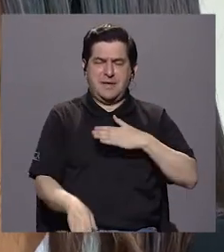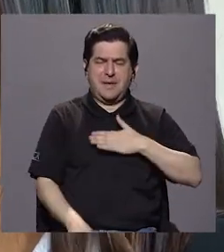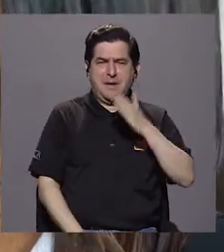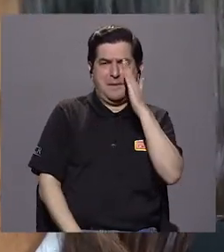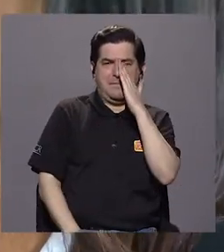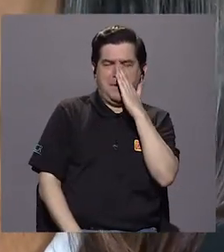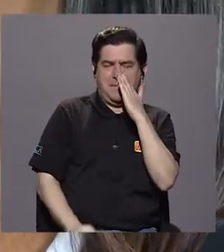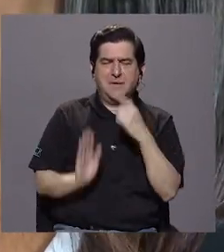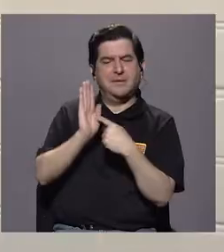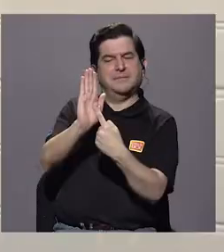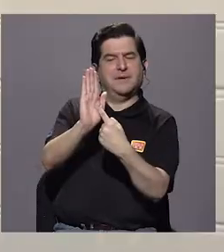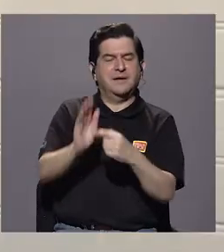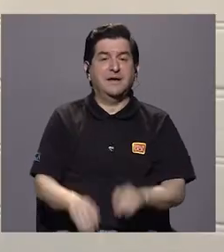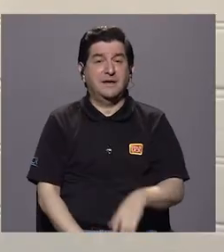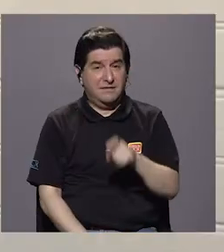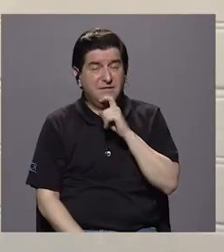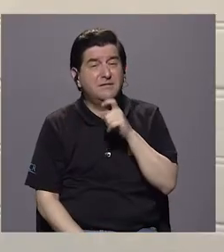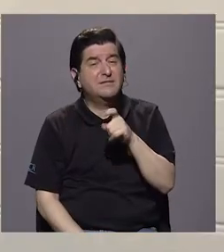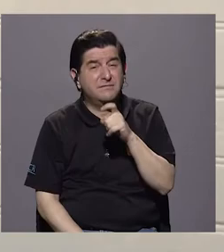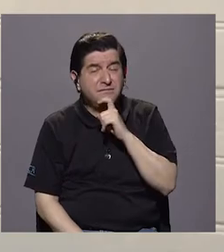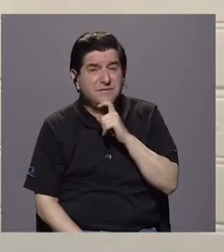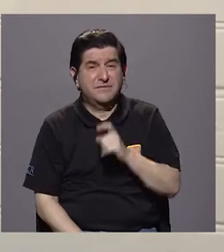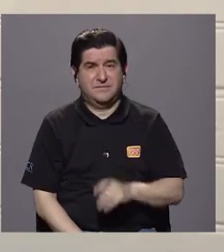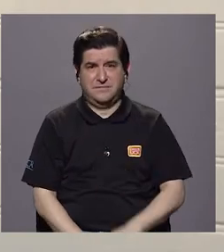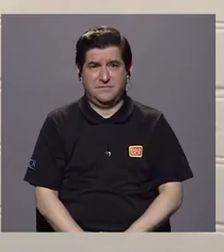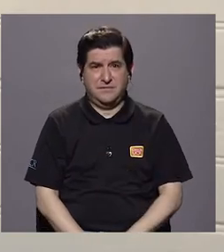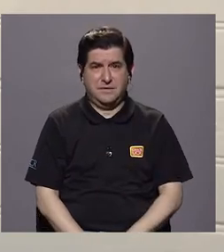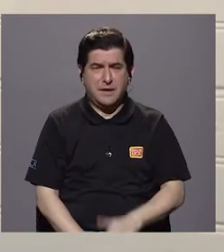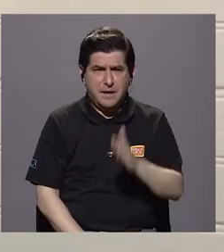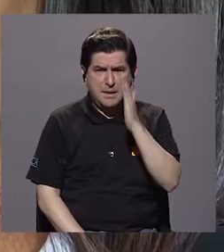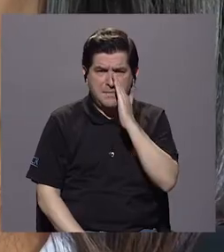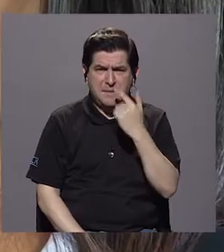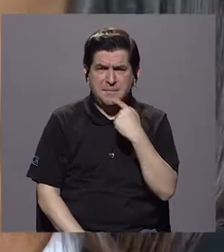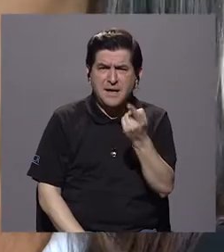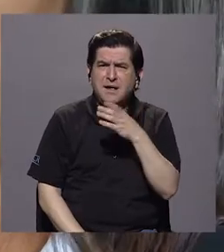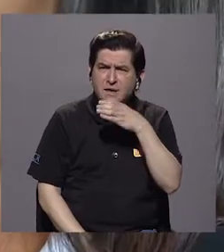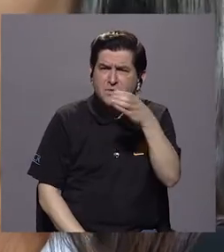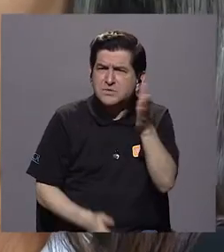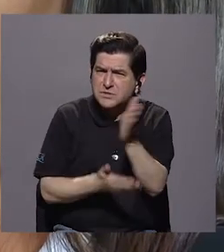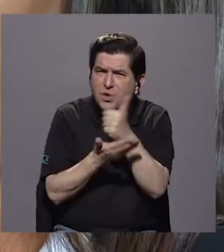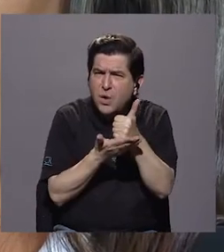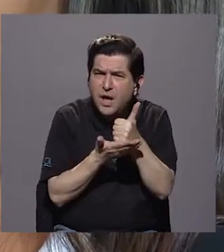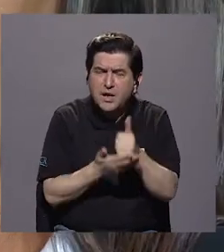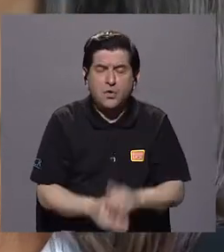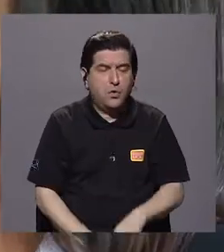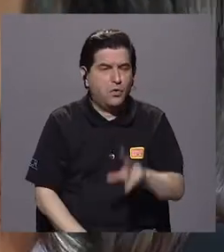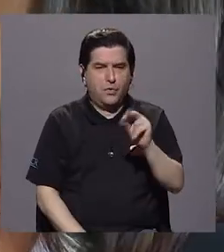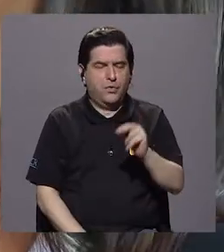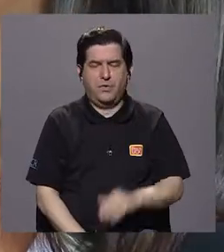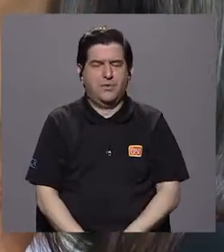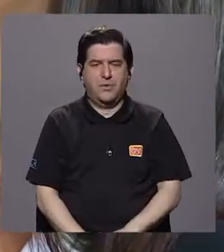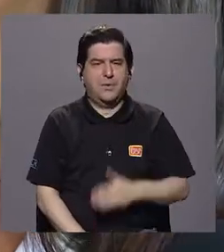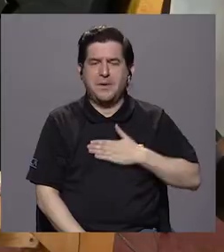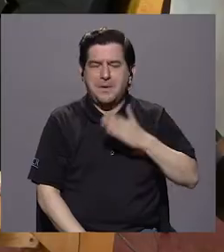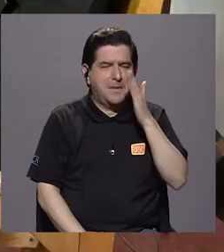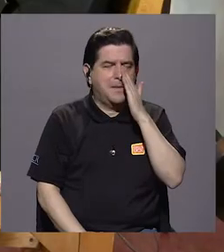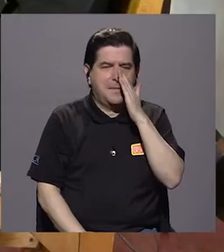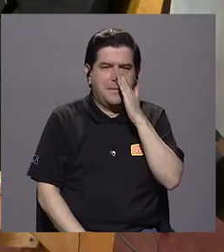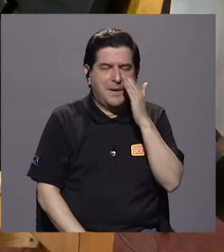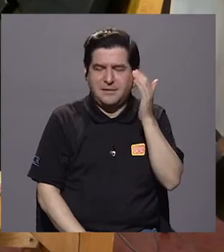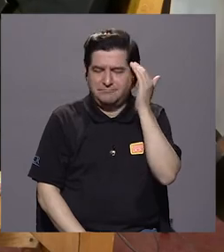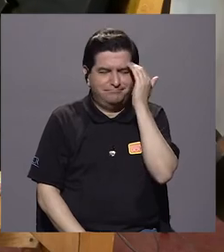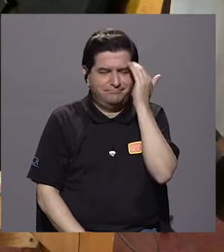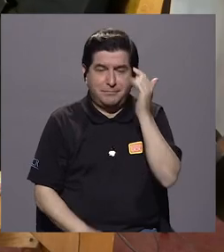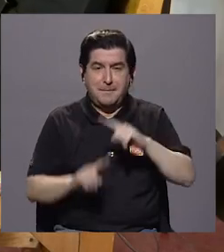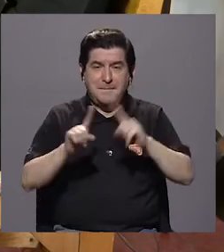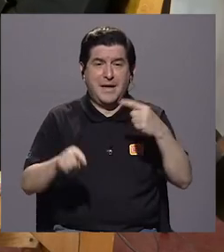Y, híjole, qué difícil, porque es que... ¿Su mamá le decía algo, le aconsejaba? No, porque su mamá no sabía nada. Mi mamá no sabía nada, pero yo vivía